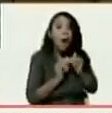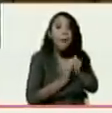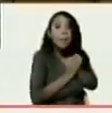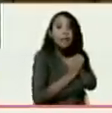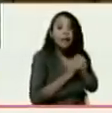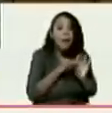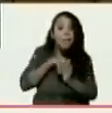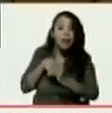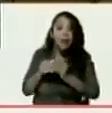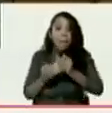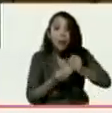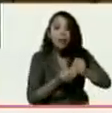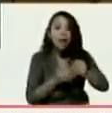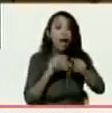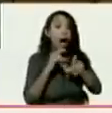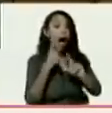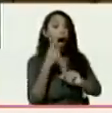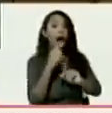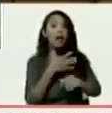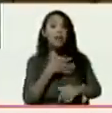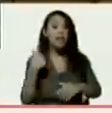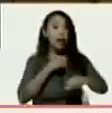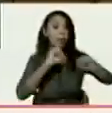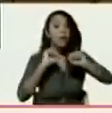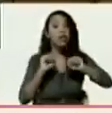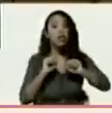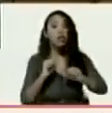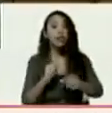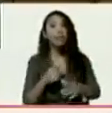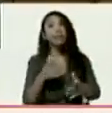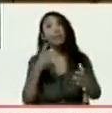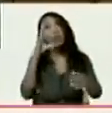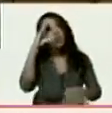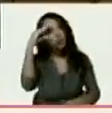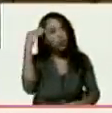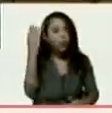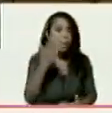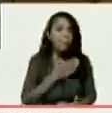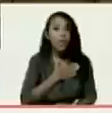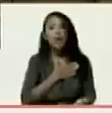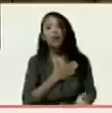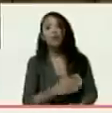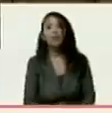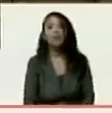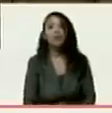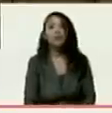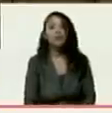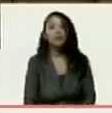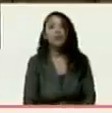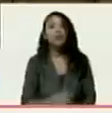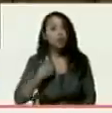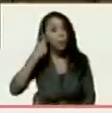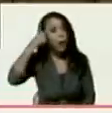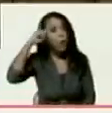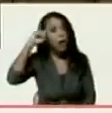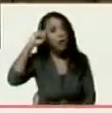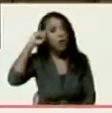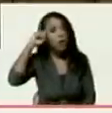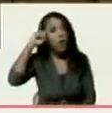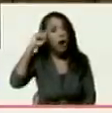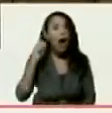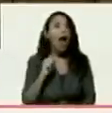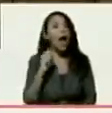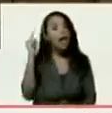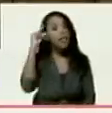¿Que tiene movilizaciones? Ay, Dios querido. Yo me acuerdo, sí o sí. El día es el 12, el día es